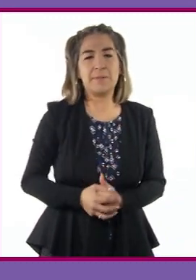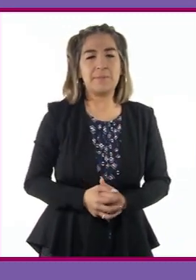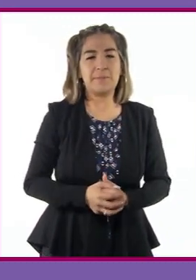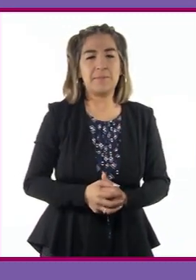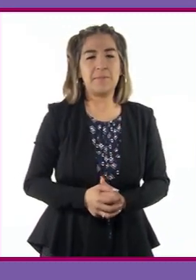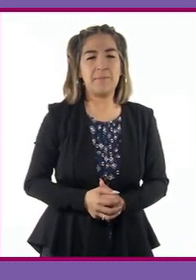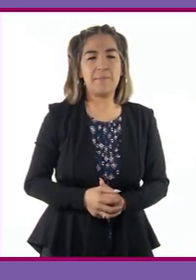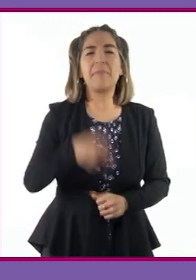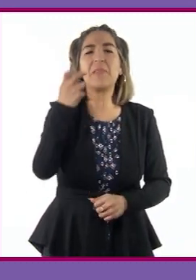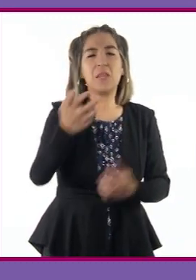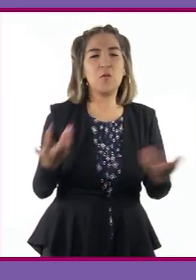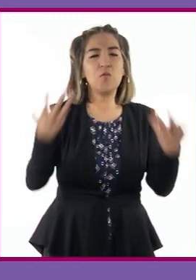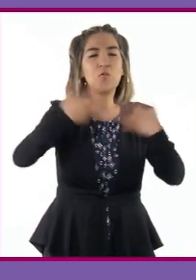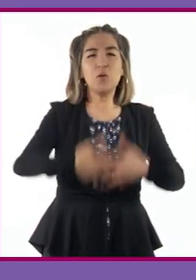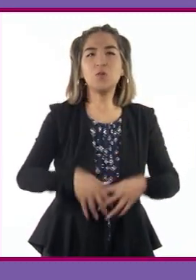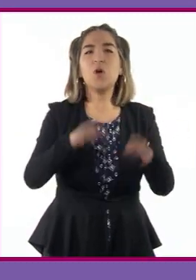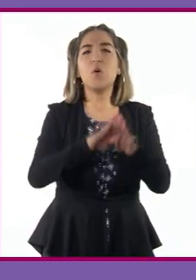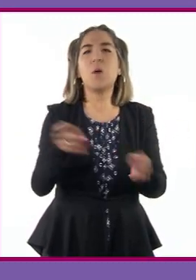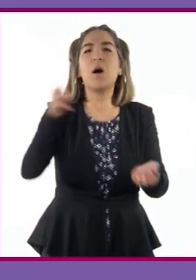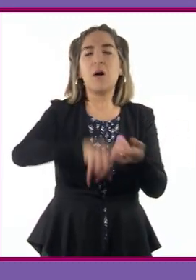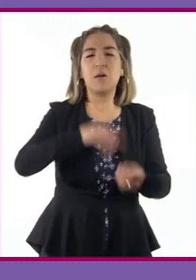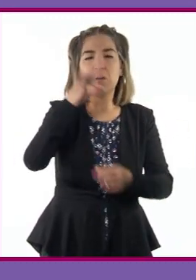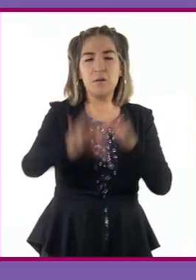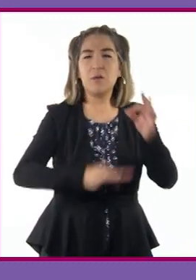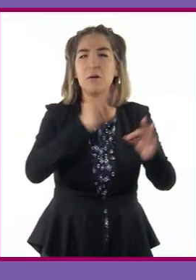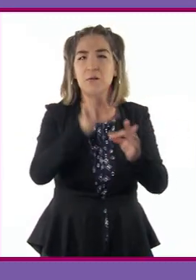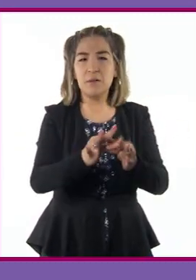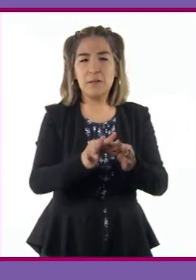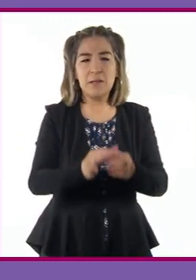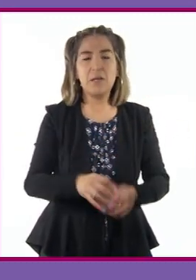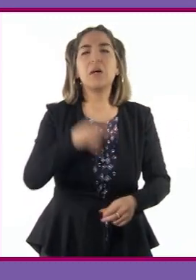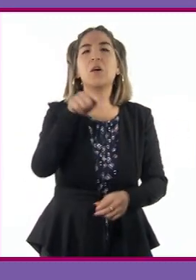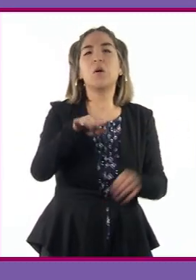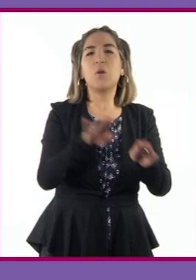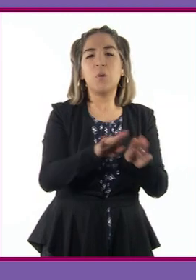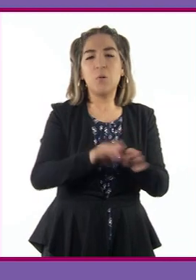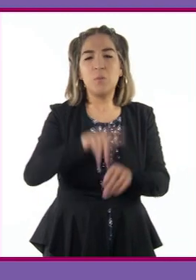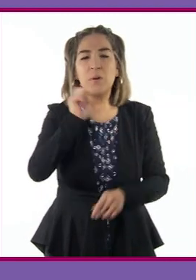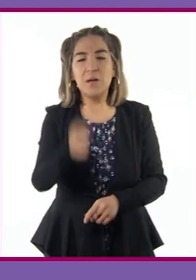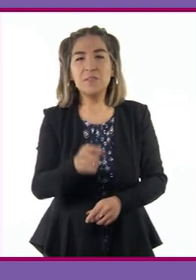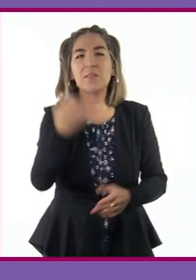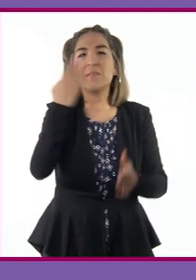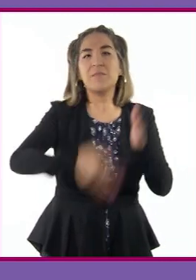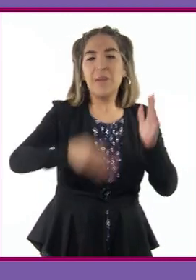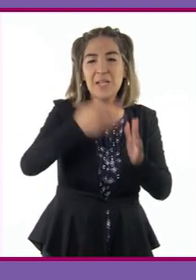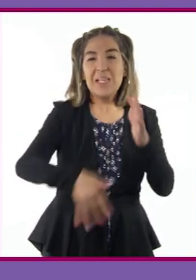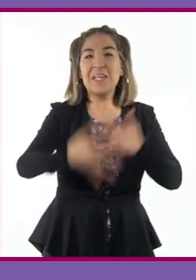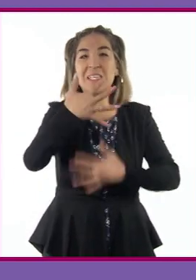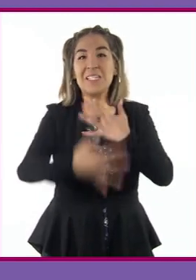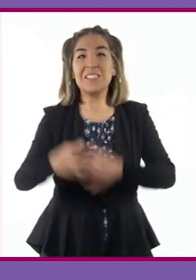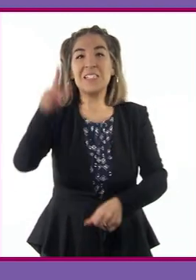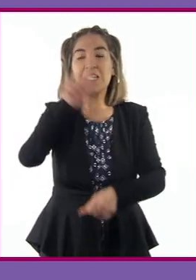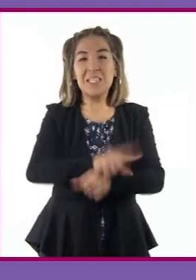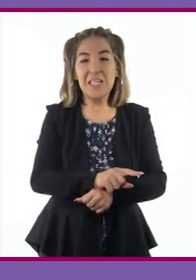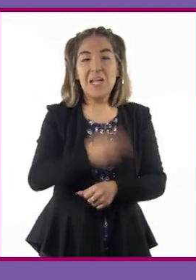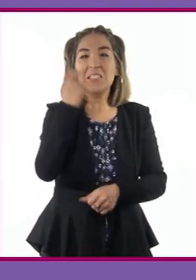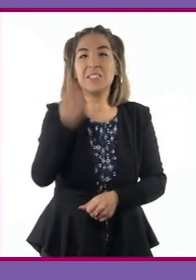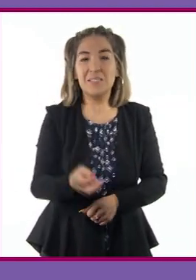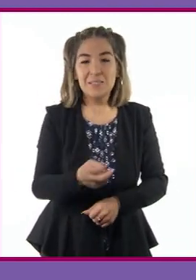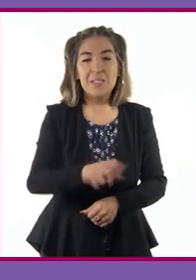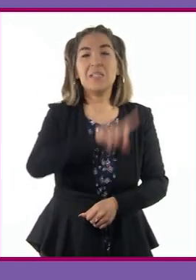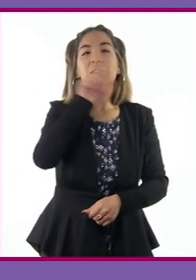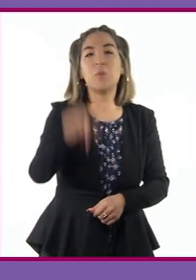ejercer funciones que no le correspondan, autorizar a un inferior a faltar más de 15 días seguidos o